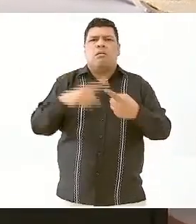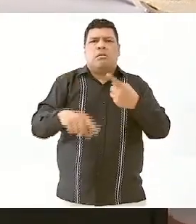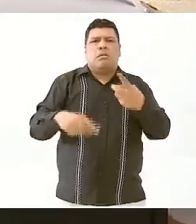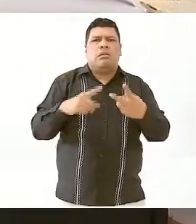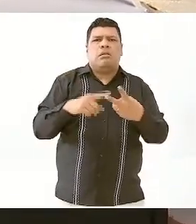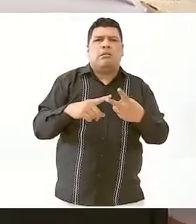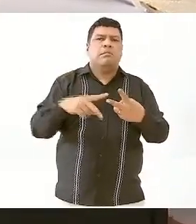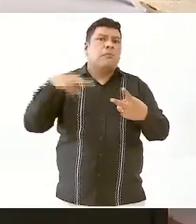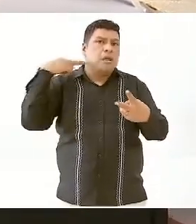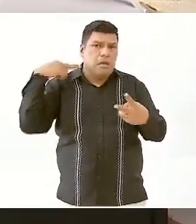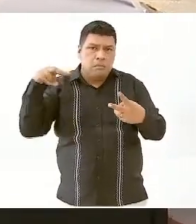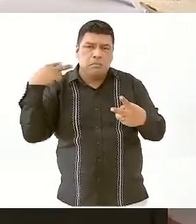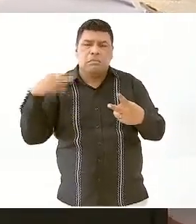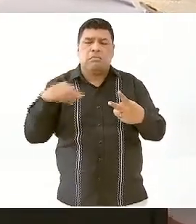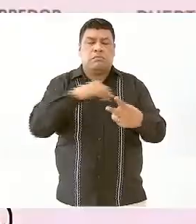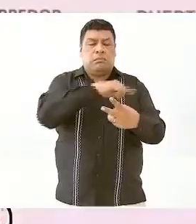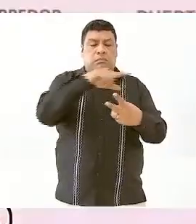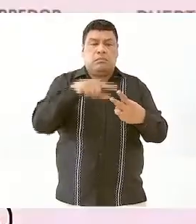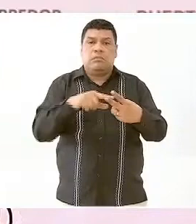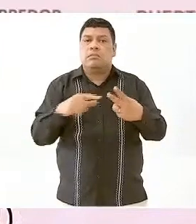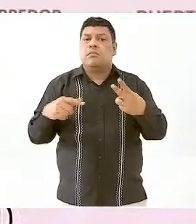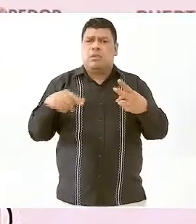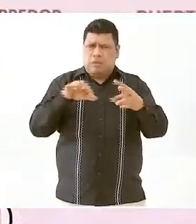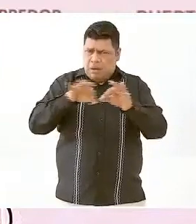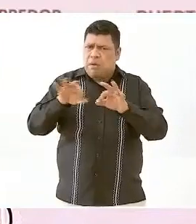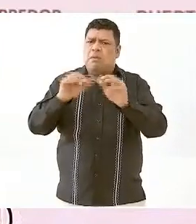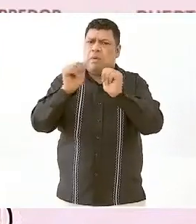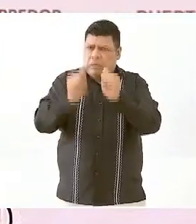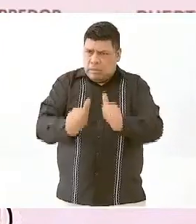Oaxaca y de Veracruz, pero también